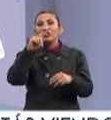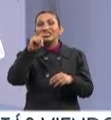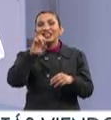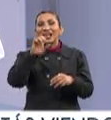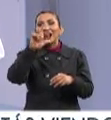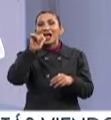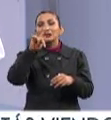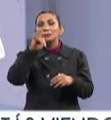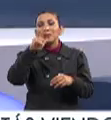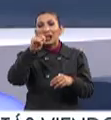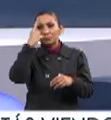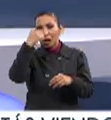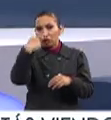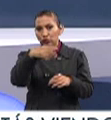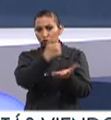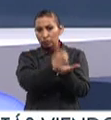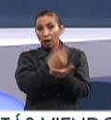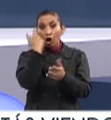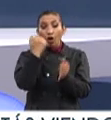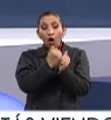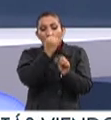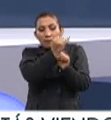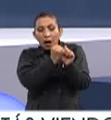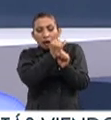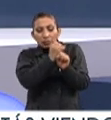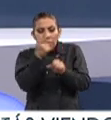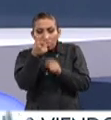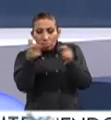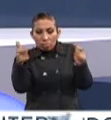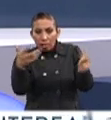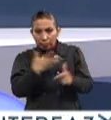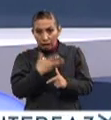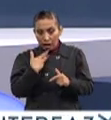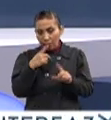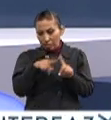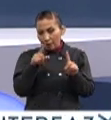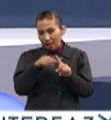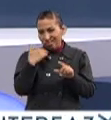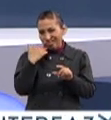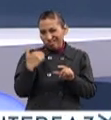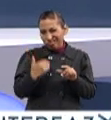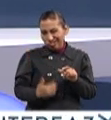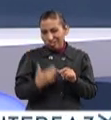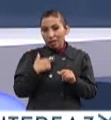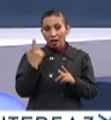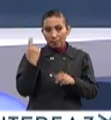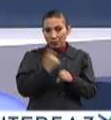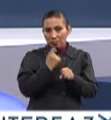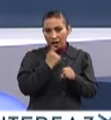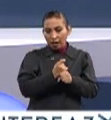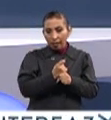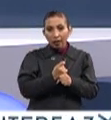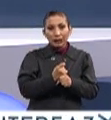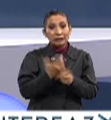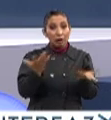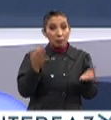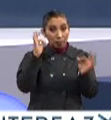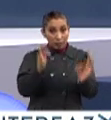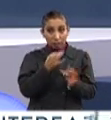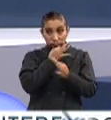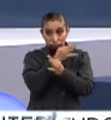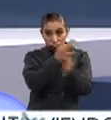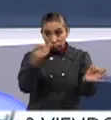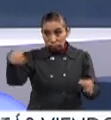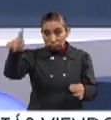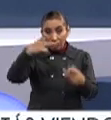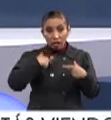para tu ciudad, en donde a través de la investigación pues encontramos que tiene varias deficiencias. Dentro de ellas, que no se hacen las campañas,